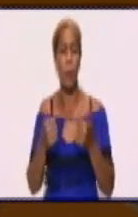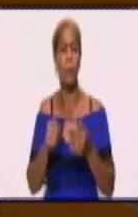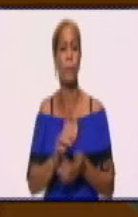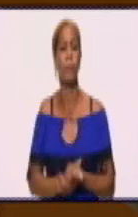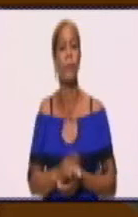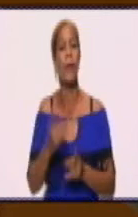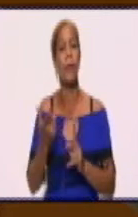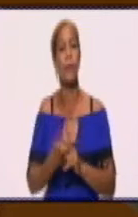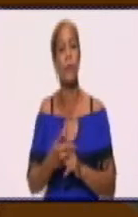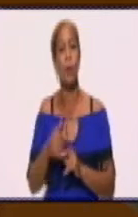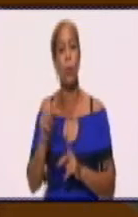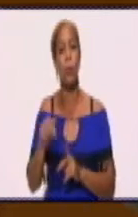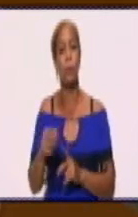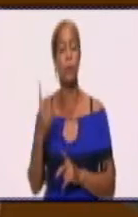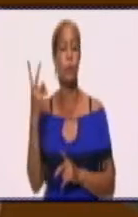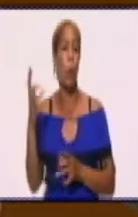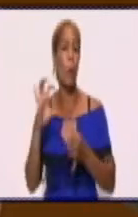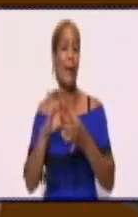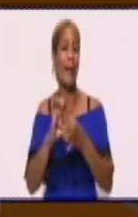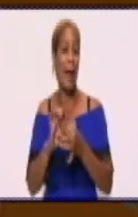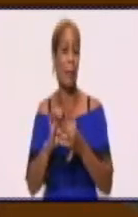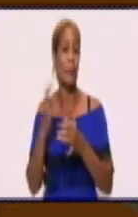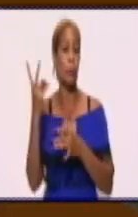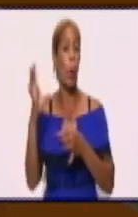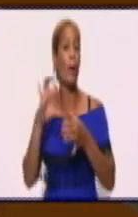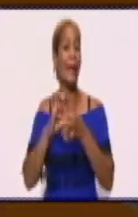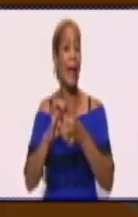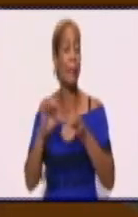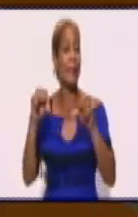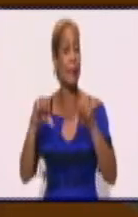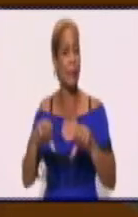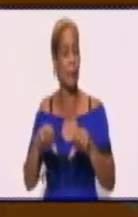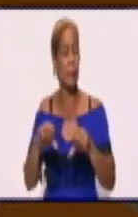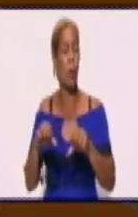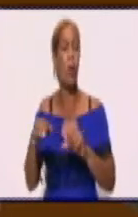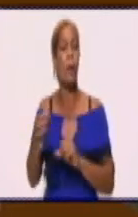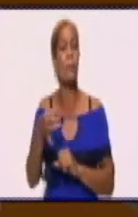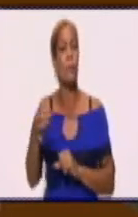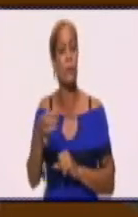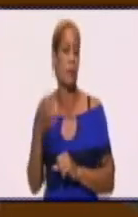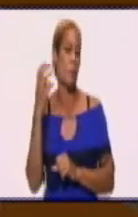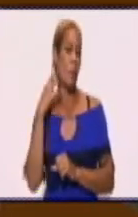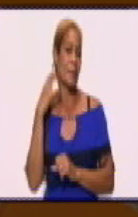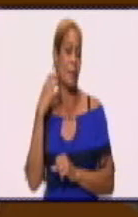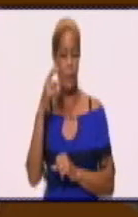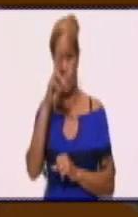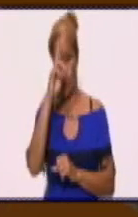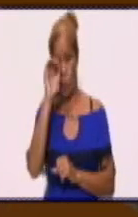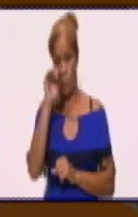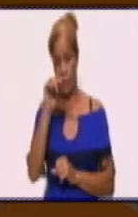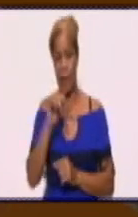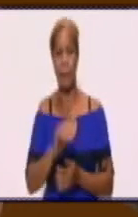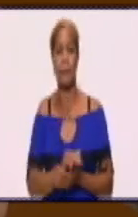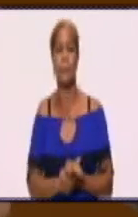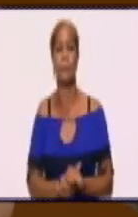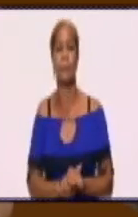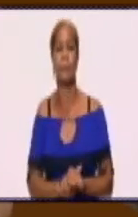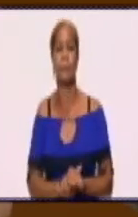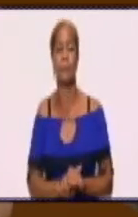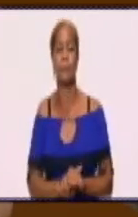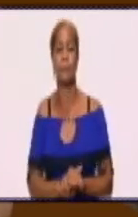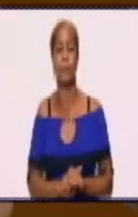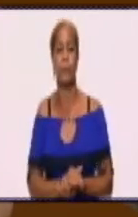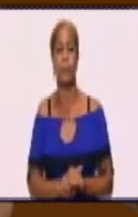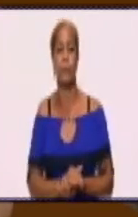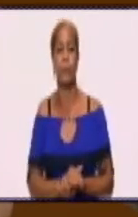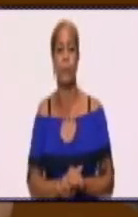el reporte de 2 graves y 2 críticos en el hospital Celia Sánchez Manduley y bueno, los fallecidos que ya mencioné. Y ya arribamos a